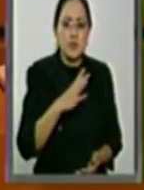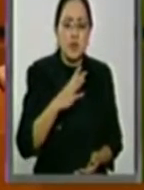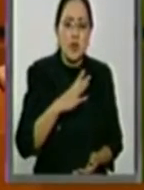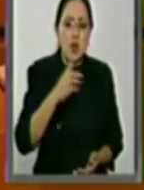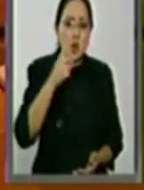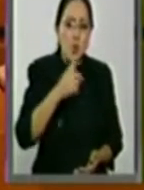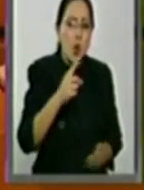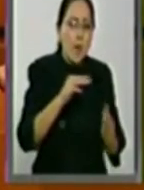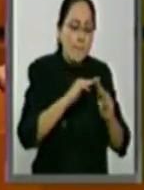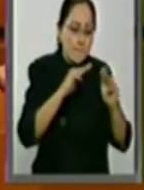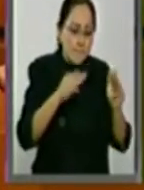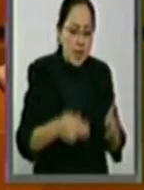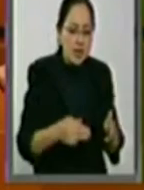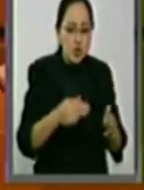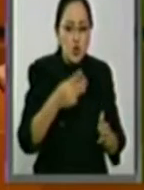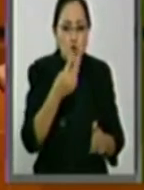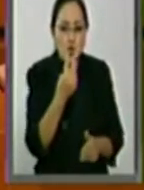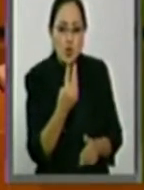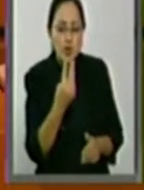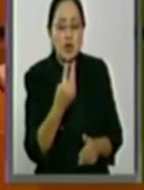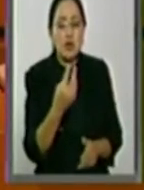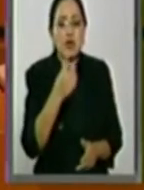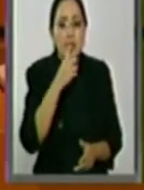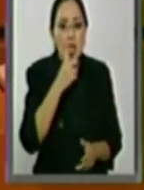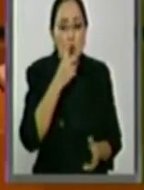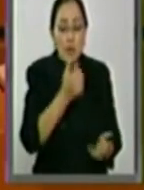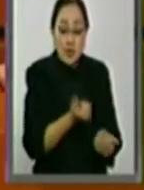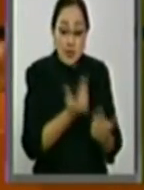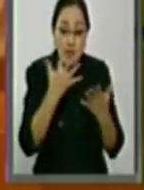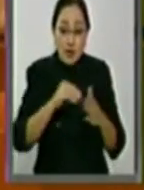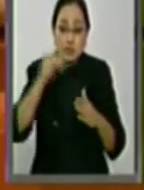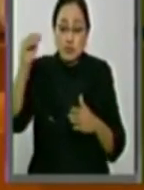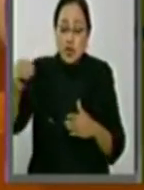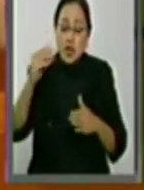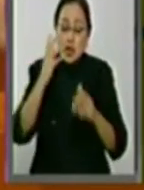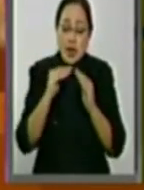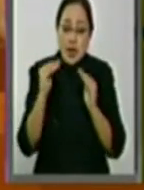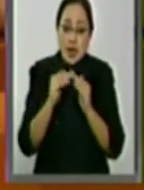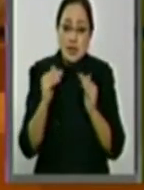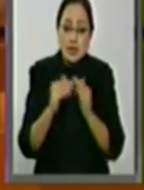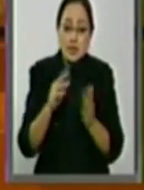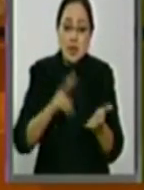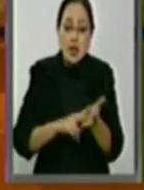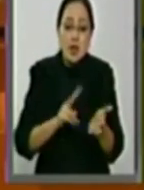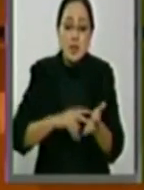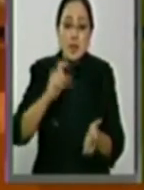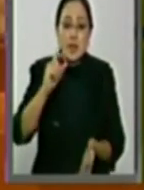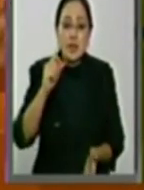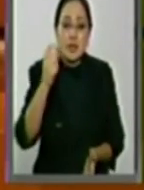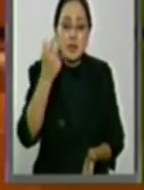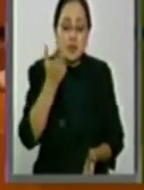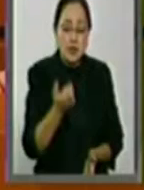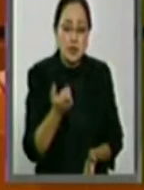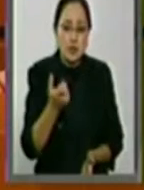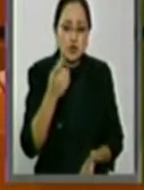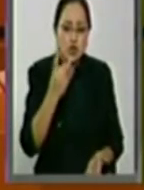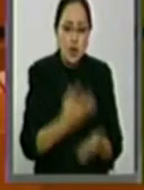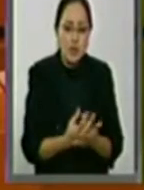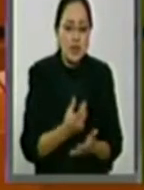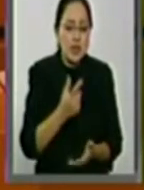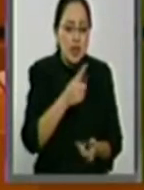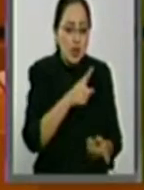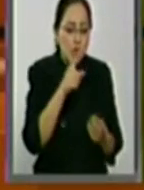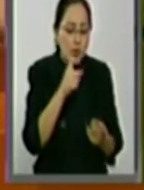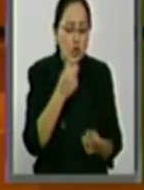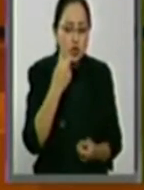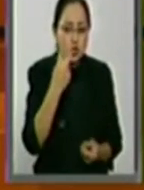de agua a una persona era de 20 pesos. Sin embargo, únicamente se cobraron